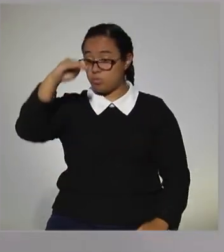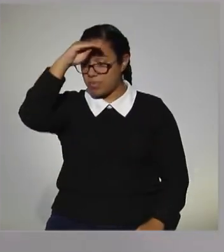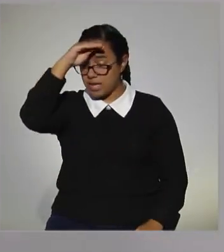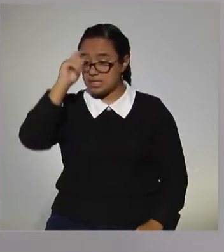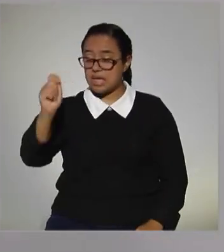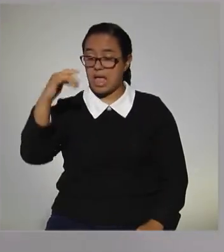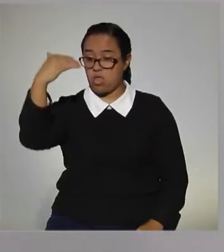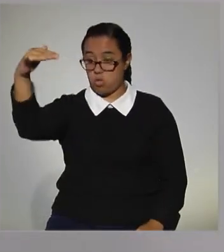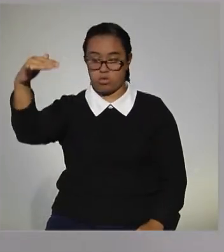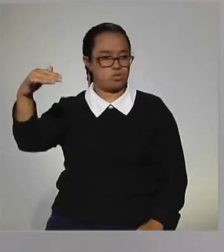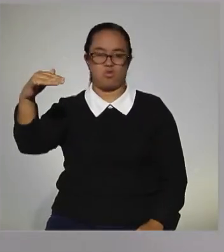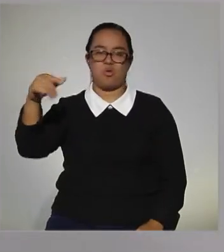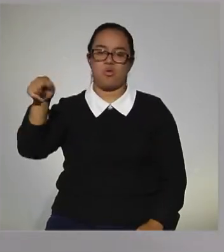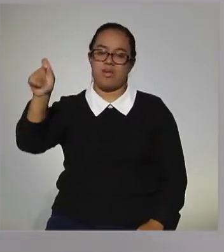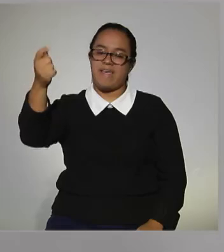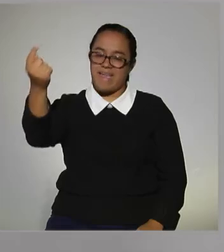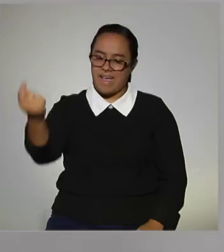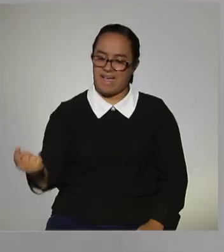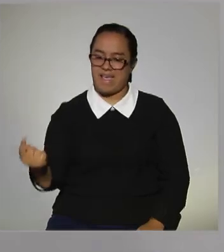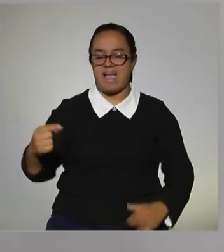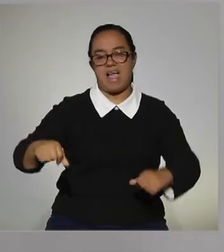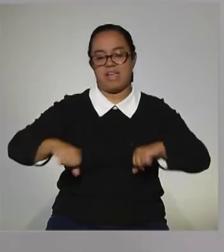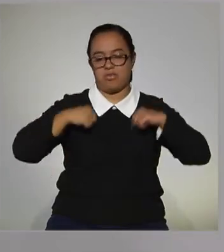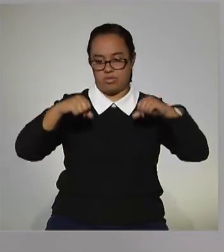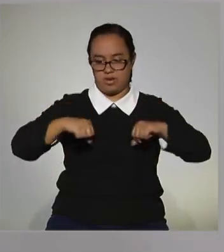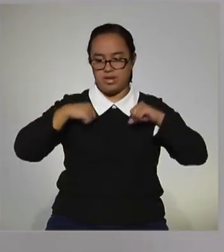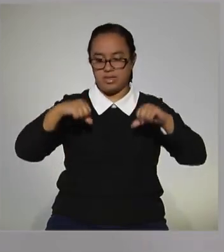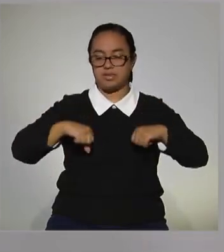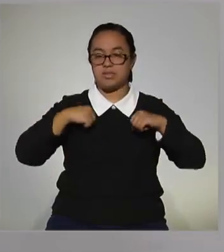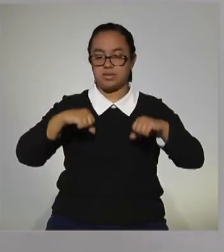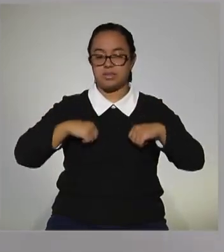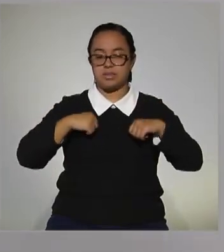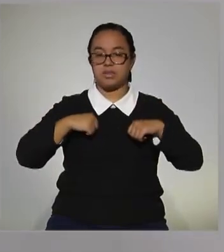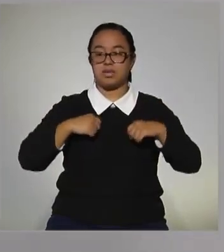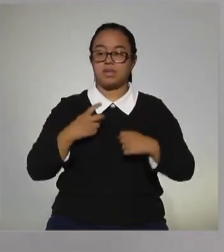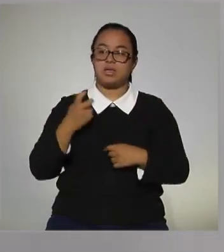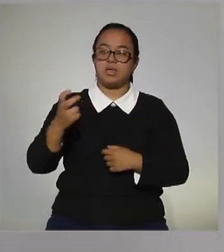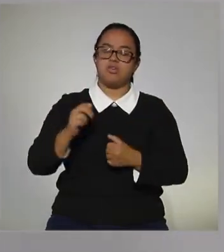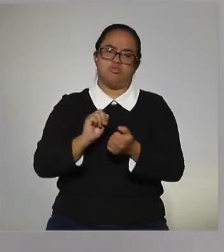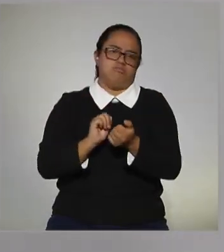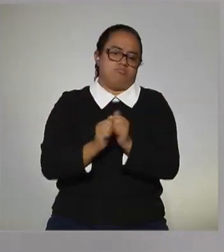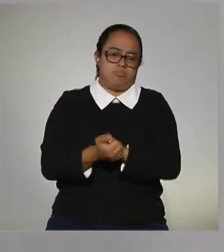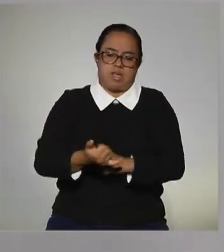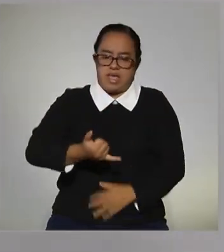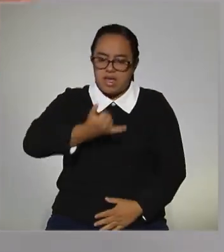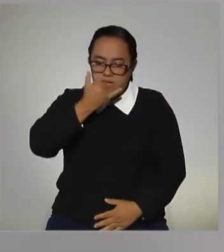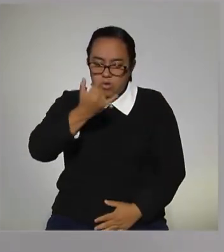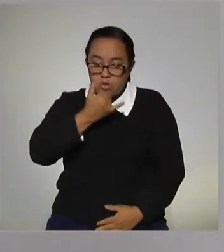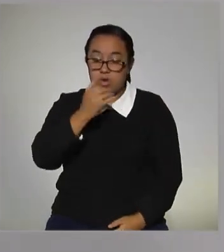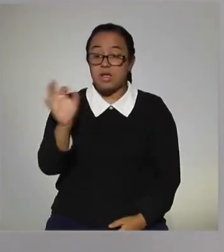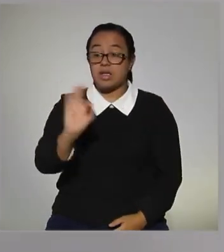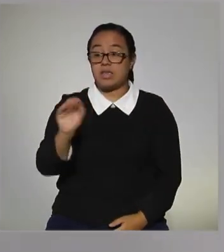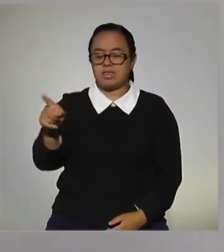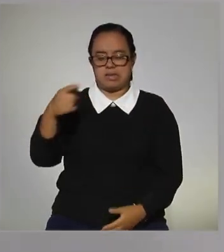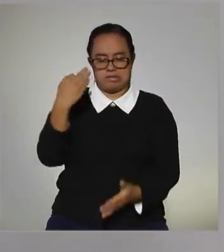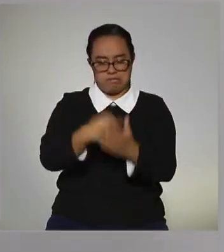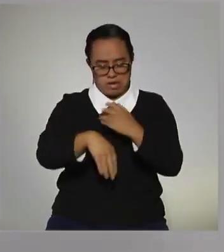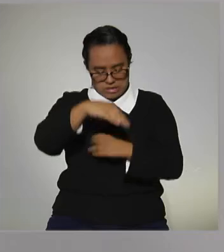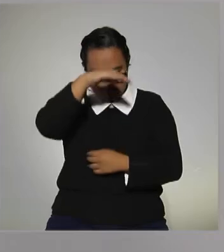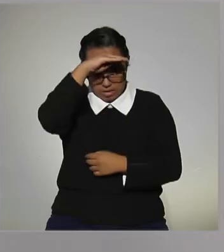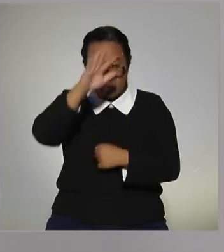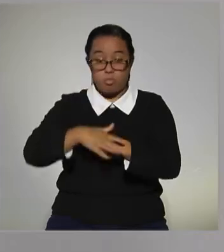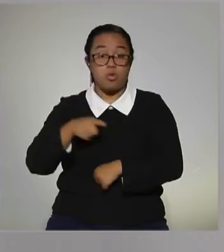No, va a reaccionar como lo que es, como un adolescente, y eso va a cometer errores, va a cometer quizás faltas de juicio porque no